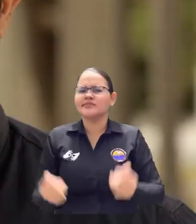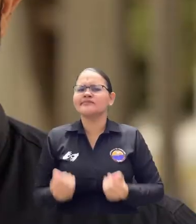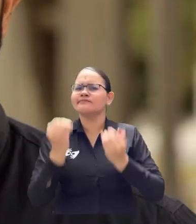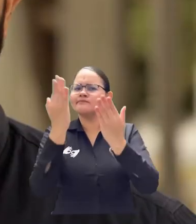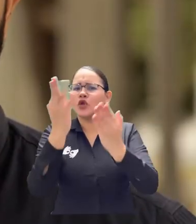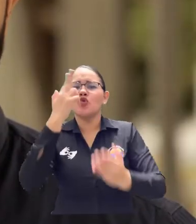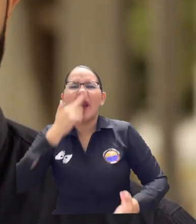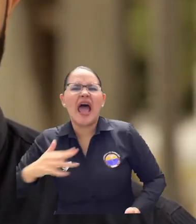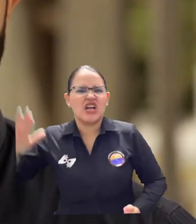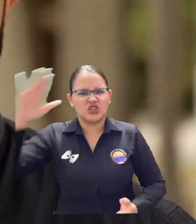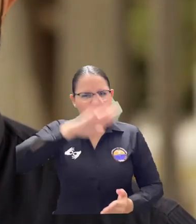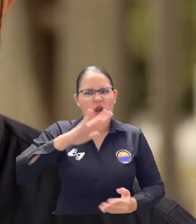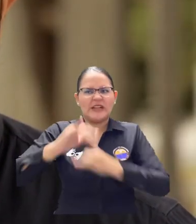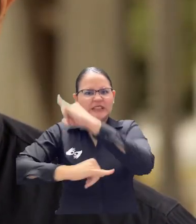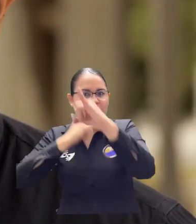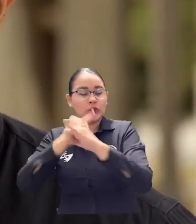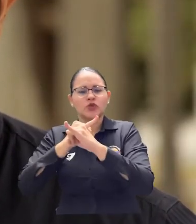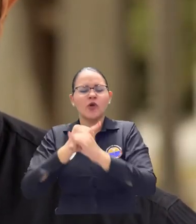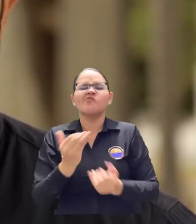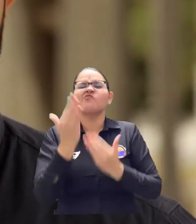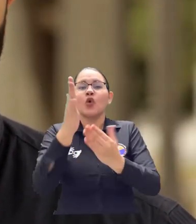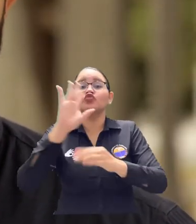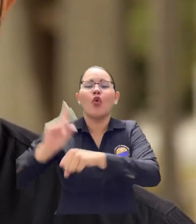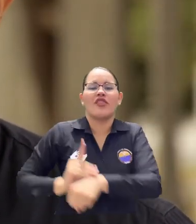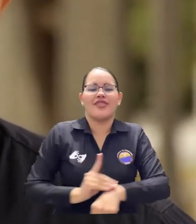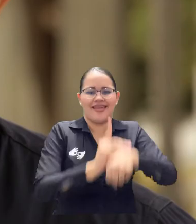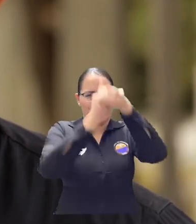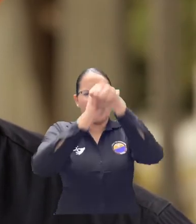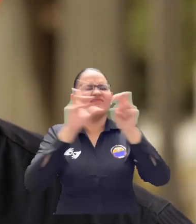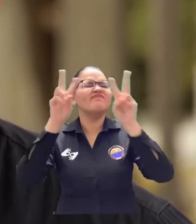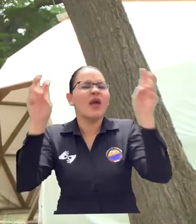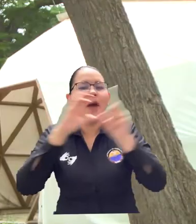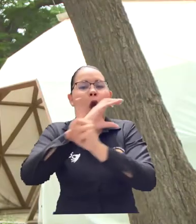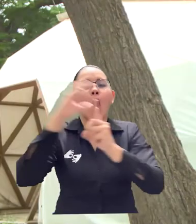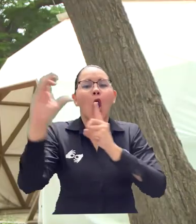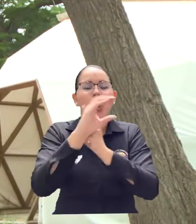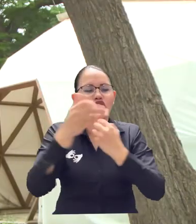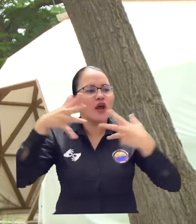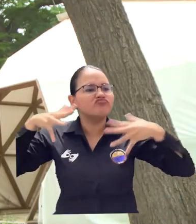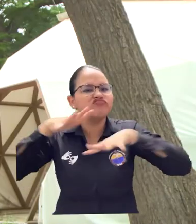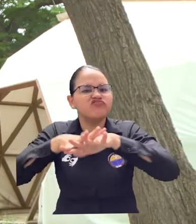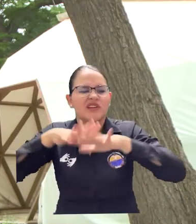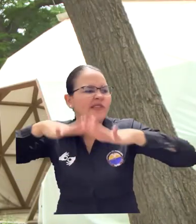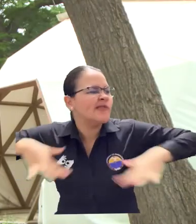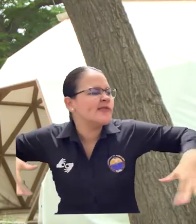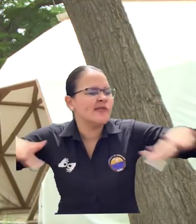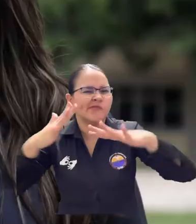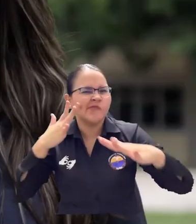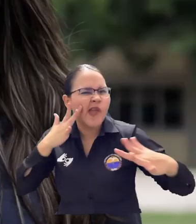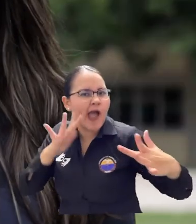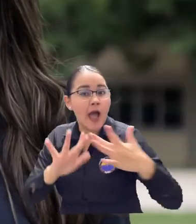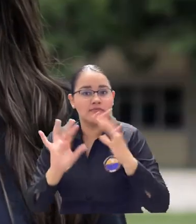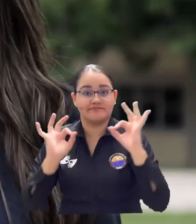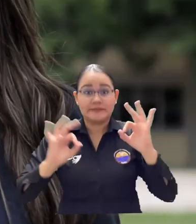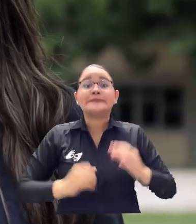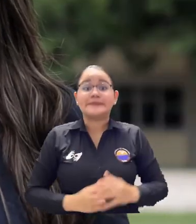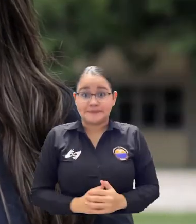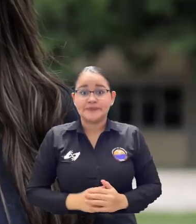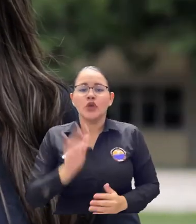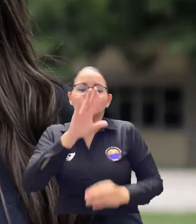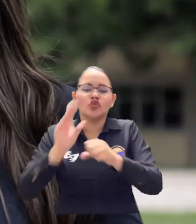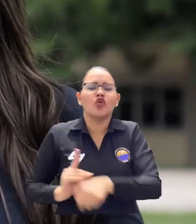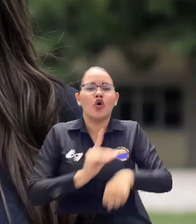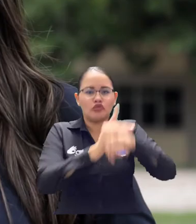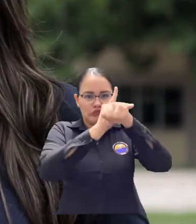comunidad académica nacional e internacional el Doctorado en Educación, Interculturalidad y Territorio. El programa posgradual